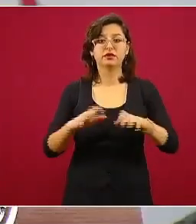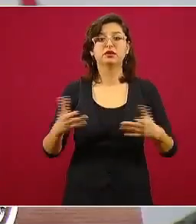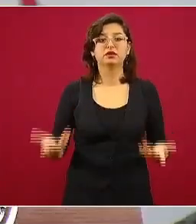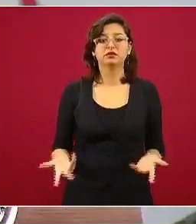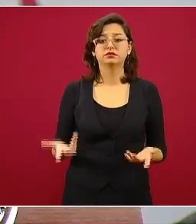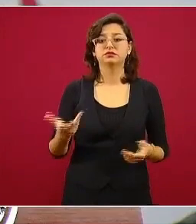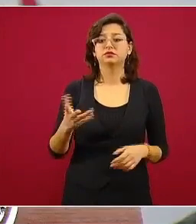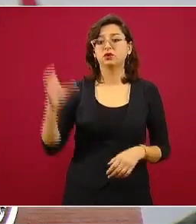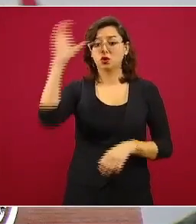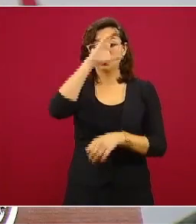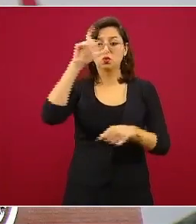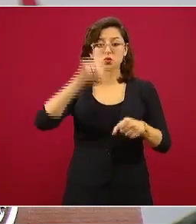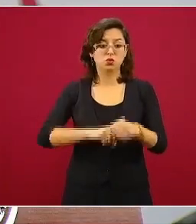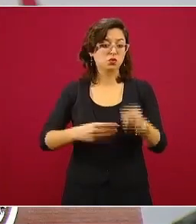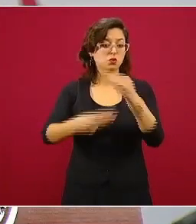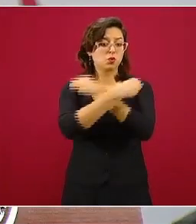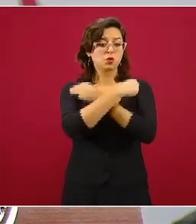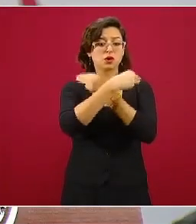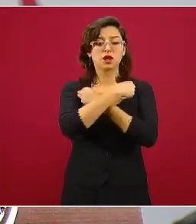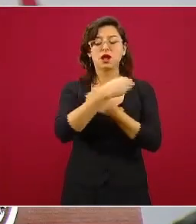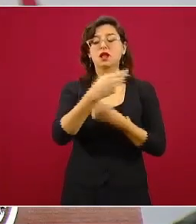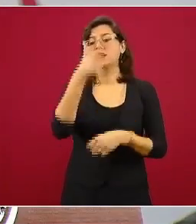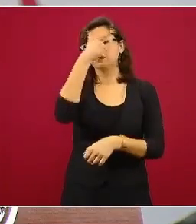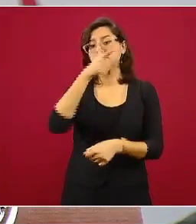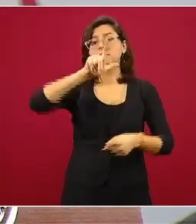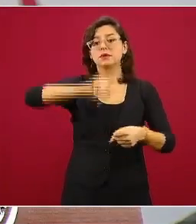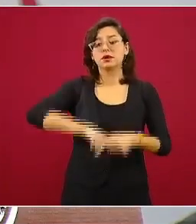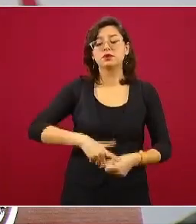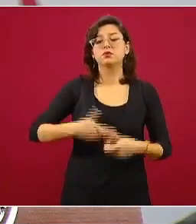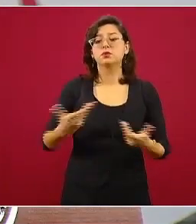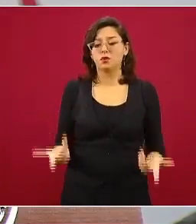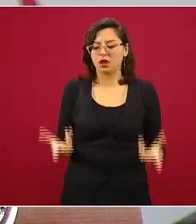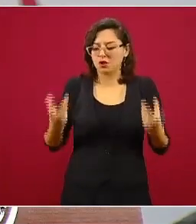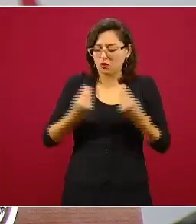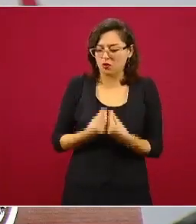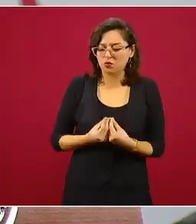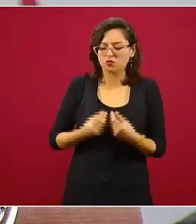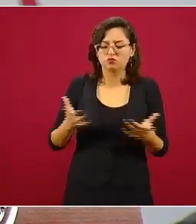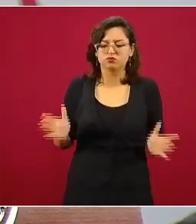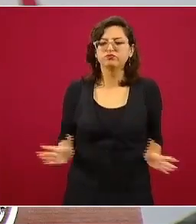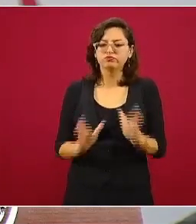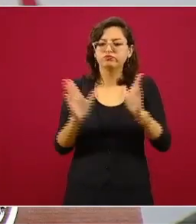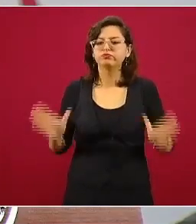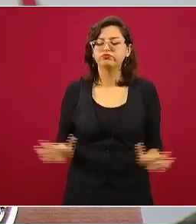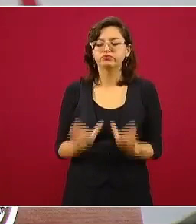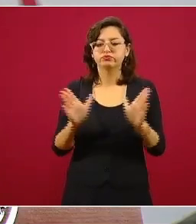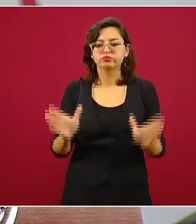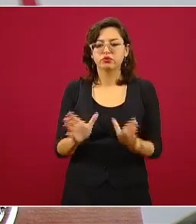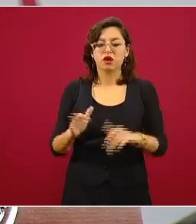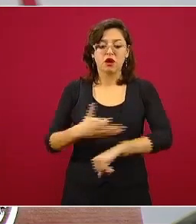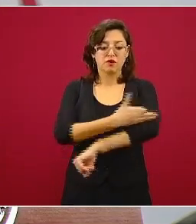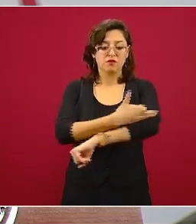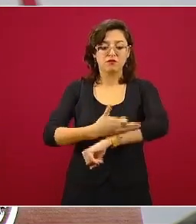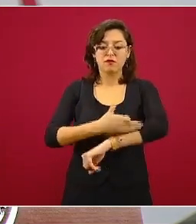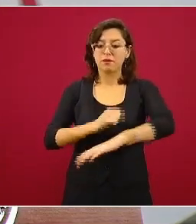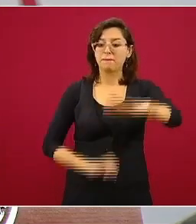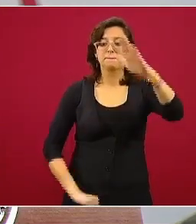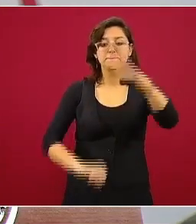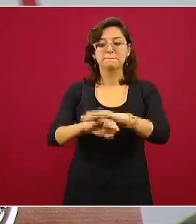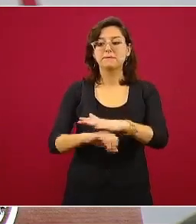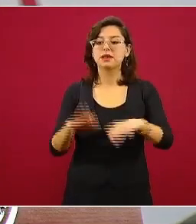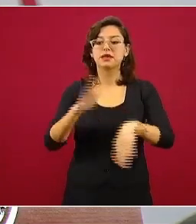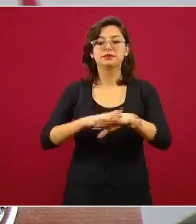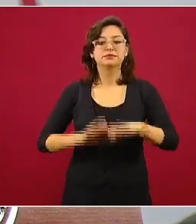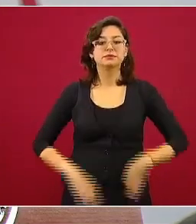Fortalecer valores culturales, morales, espirituales y reconocer a la familia como la mejor